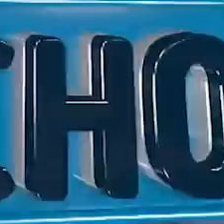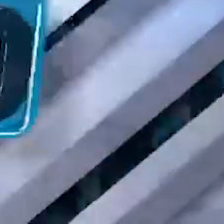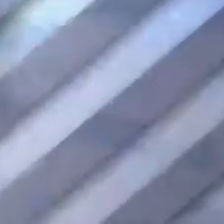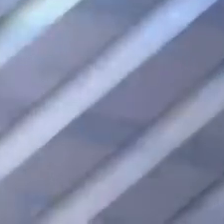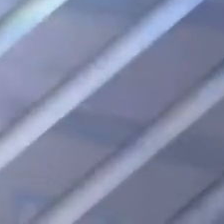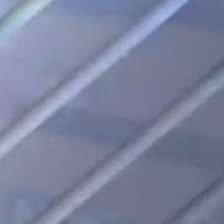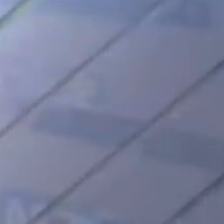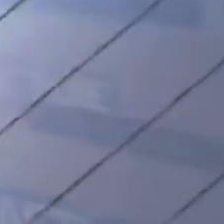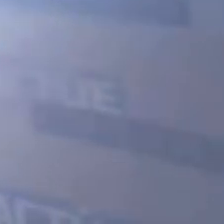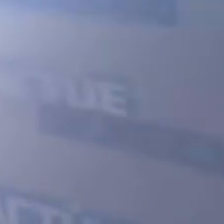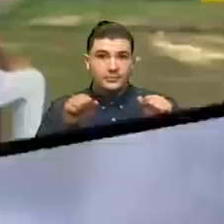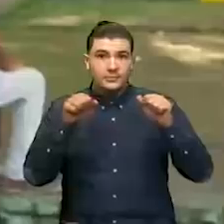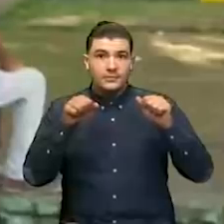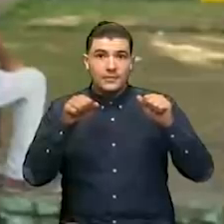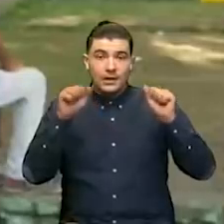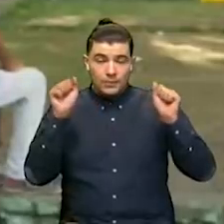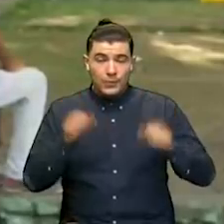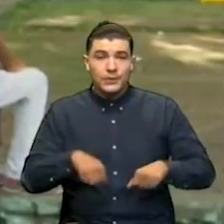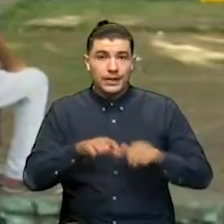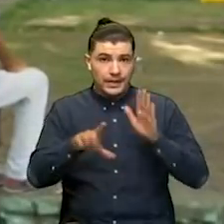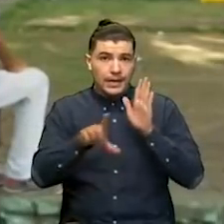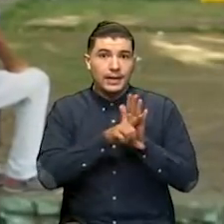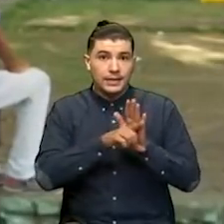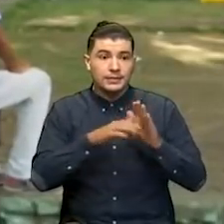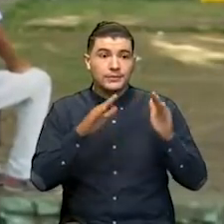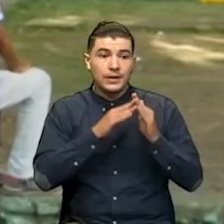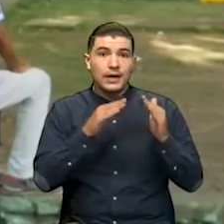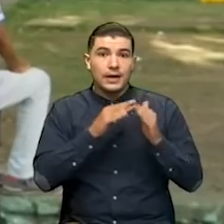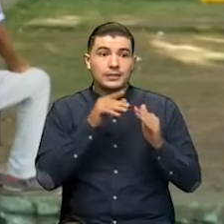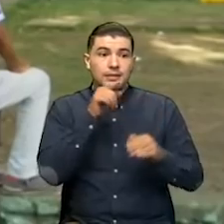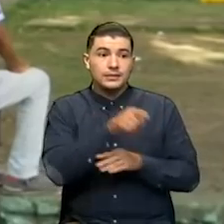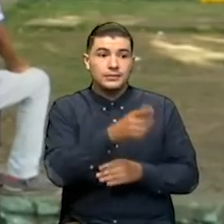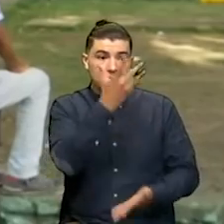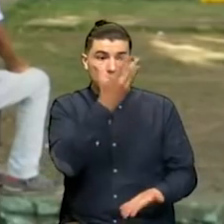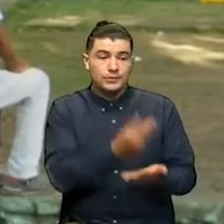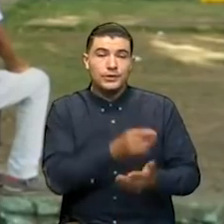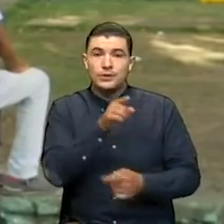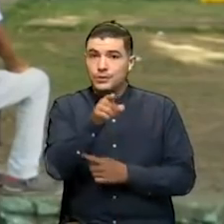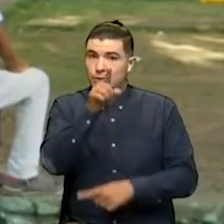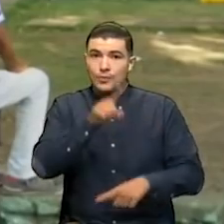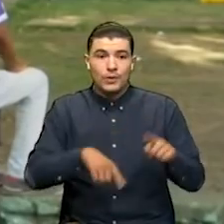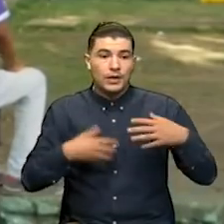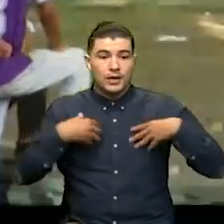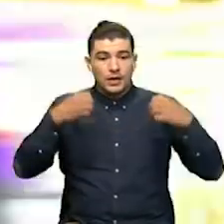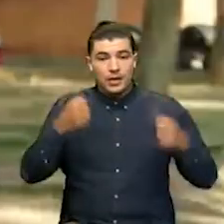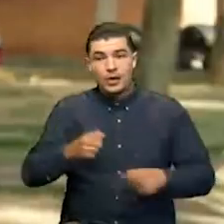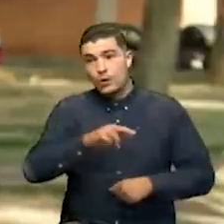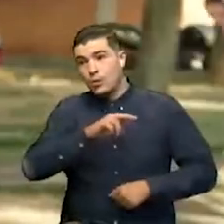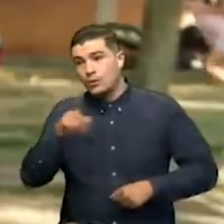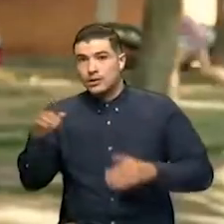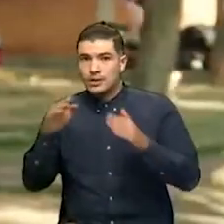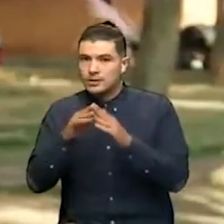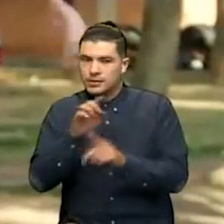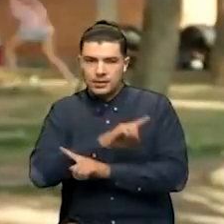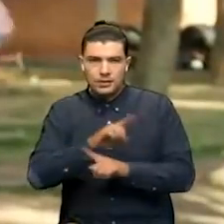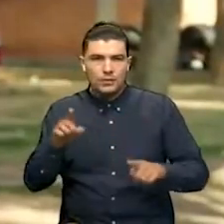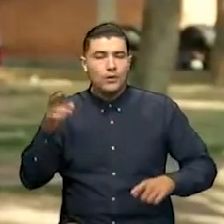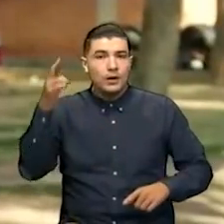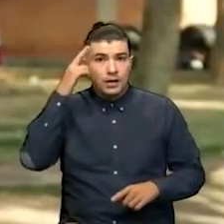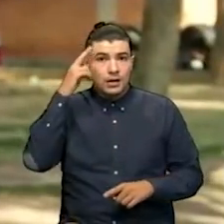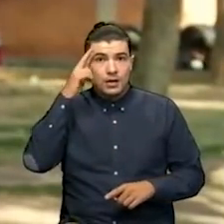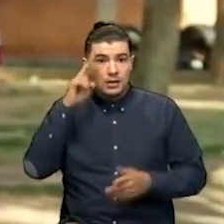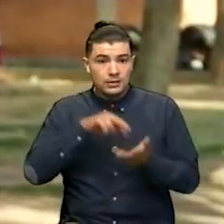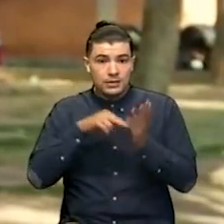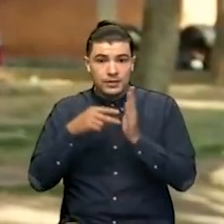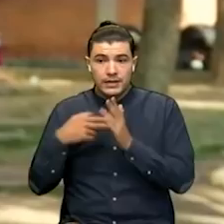Para legalizar una vivienda en un asentamiento humano, usted no puede aparecer como propietario en otro inmueble. Las razones de una